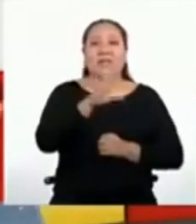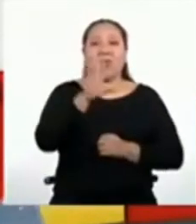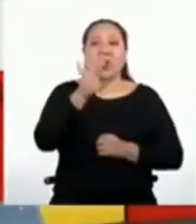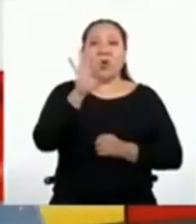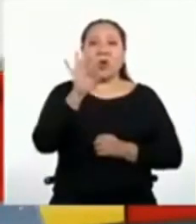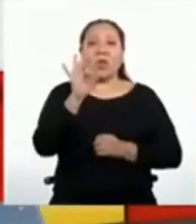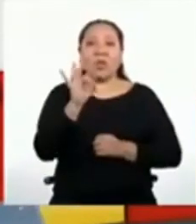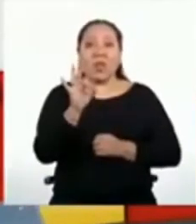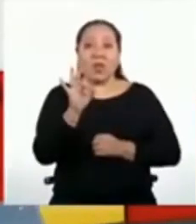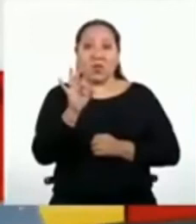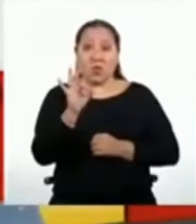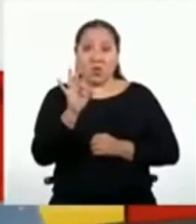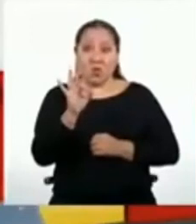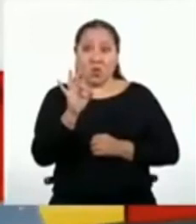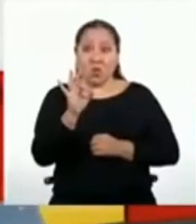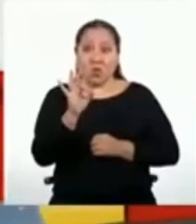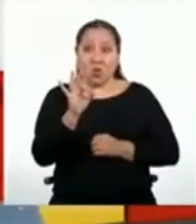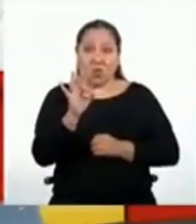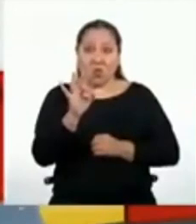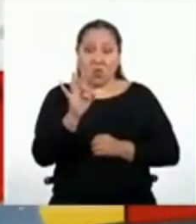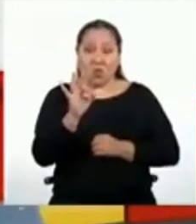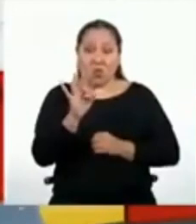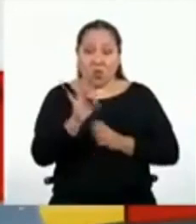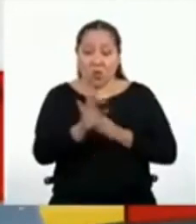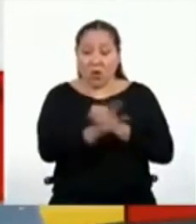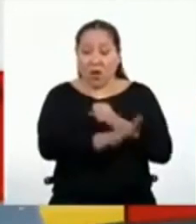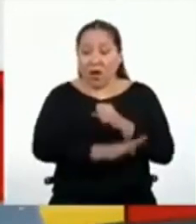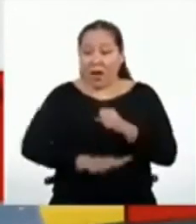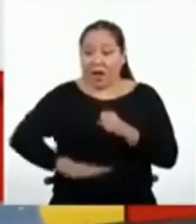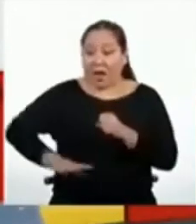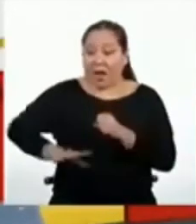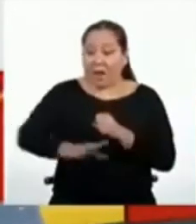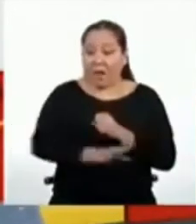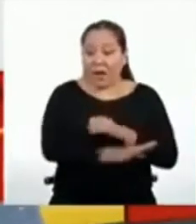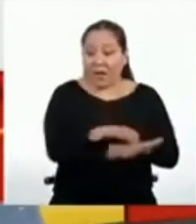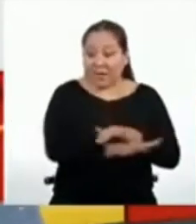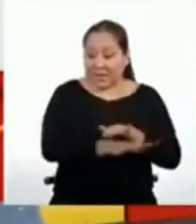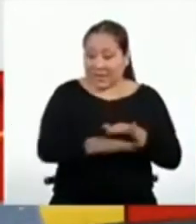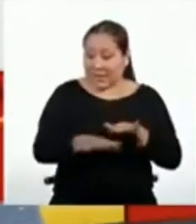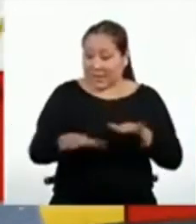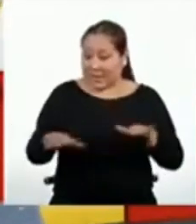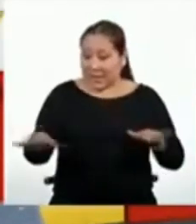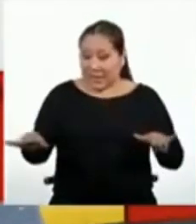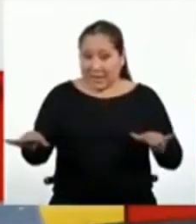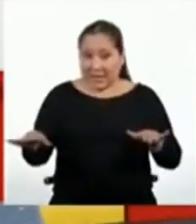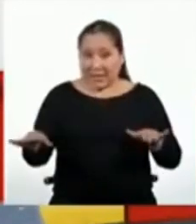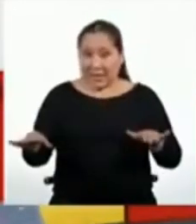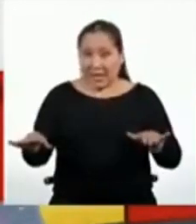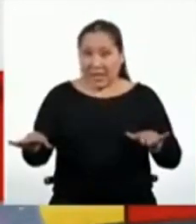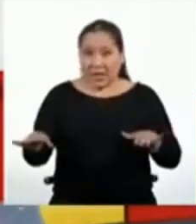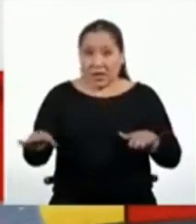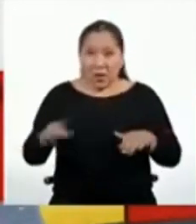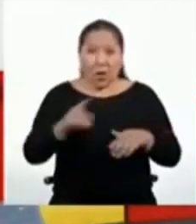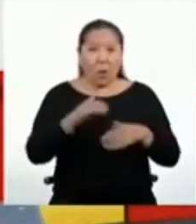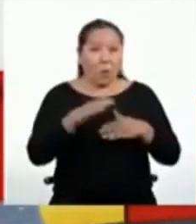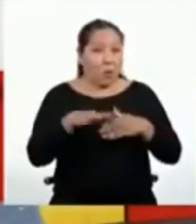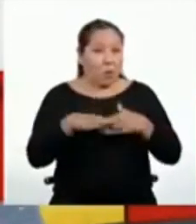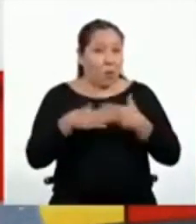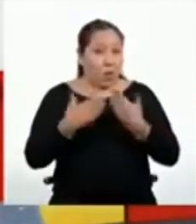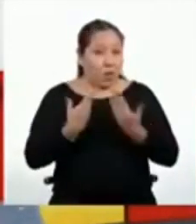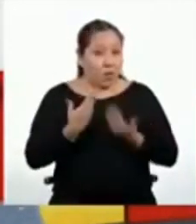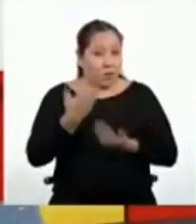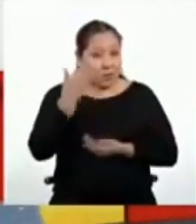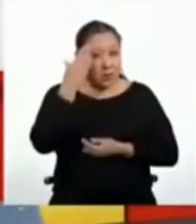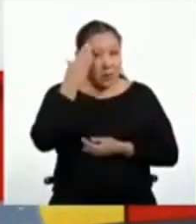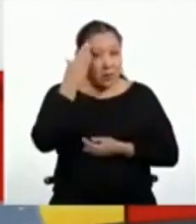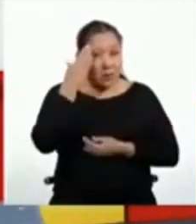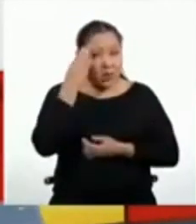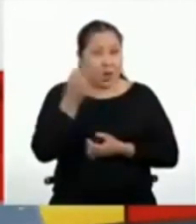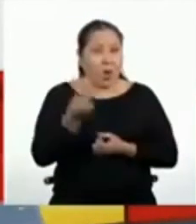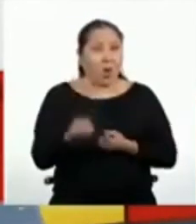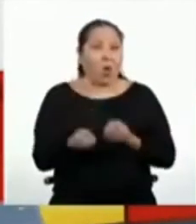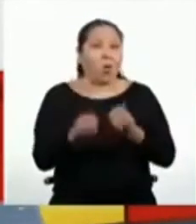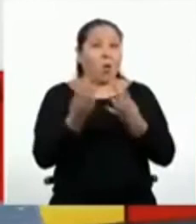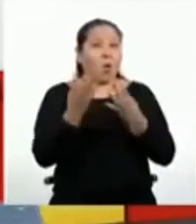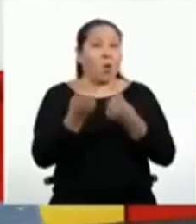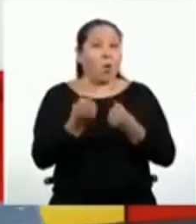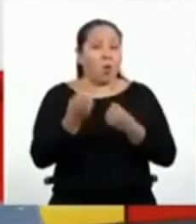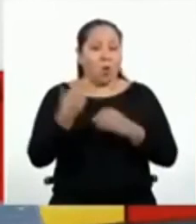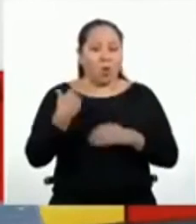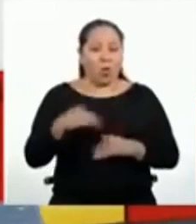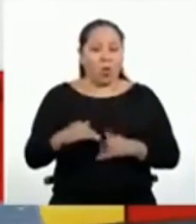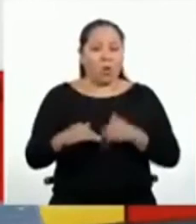59 naipes en la base del castillo. ¿Podemos calcular